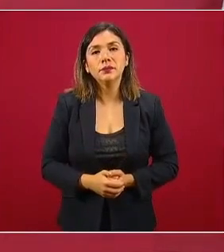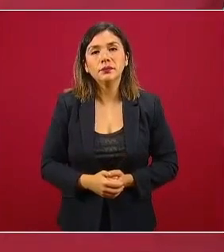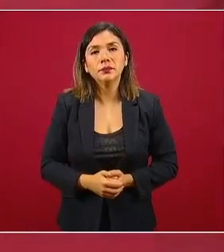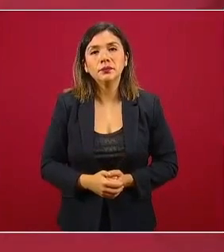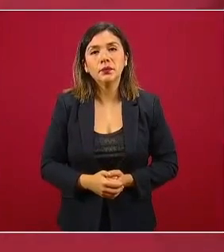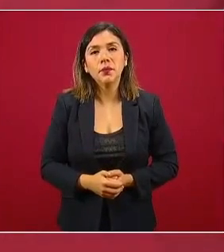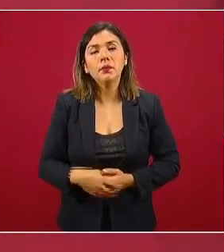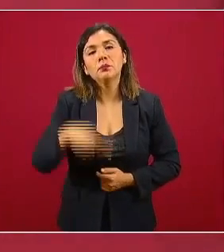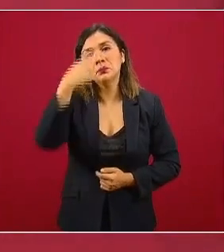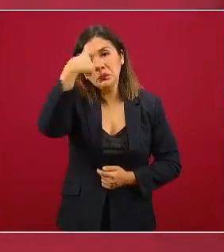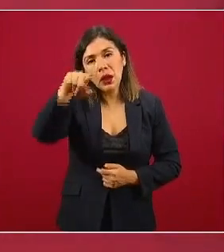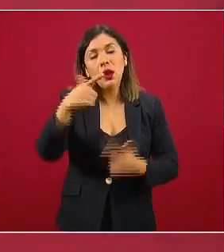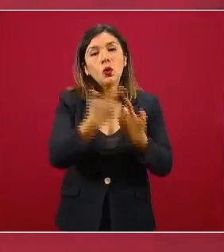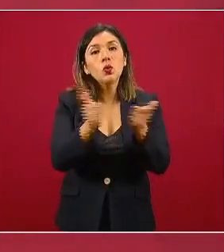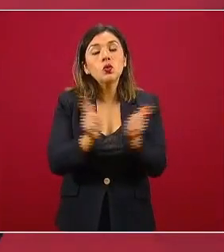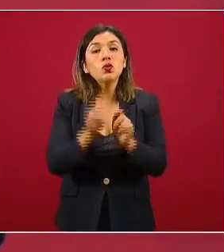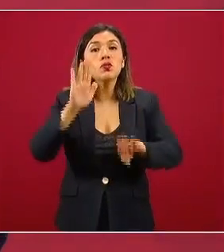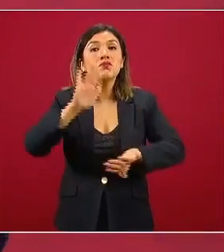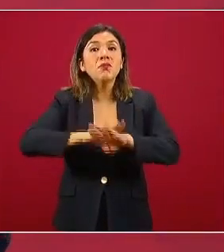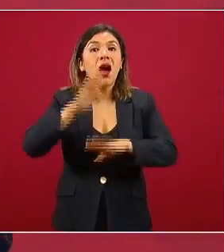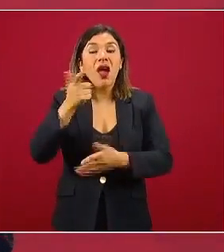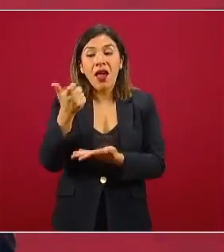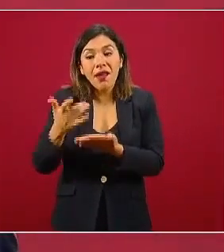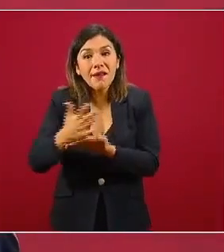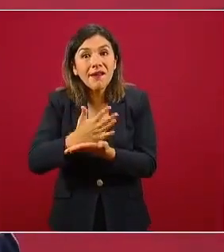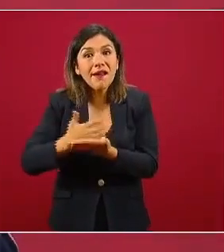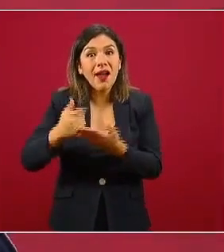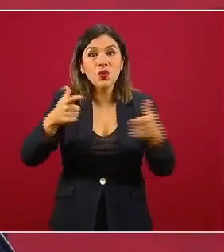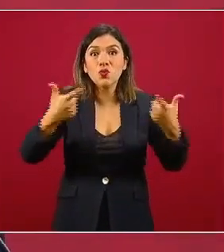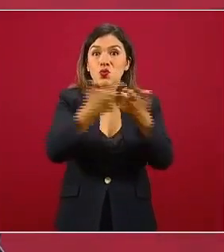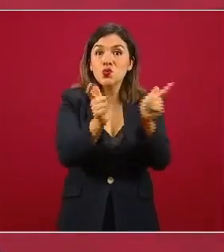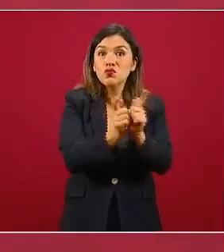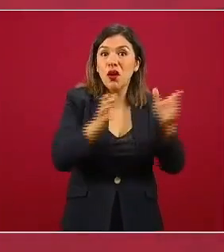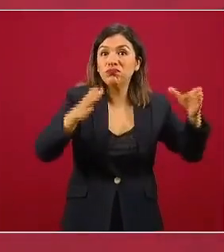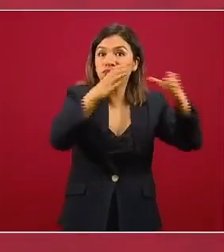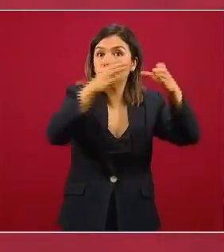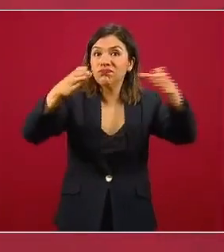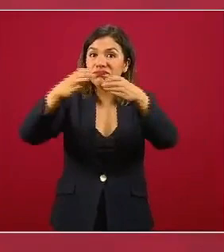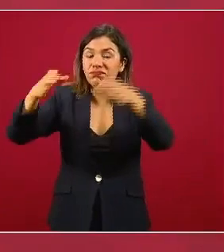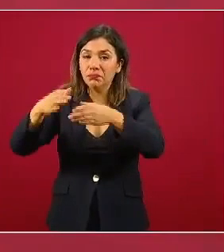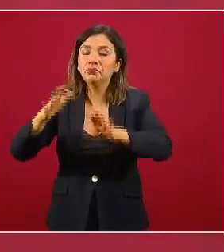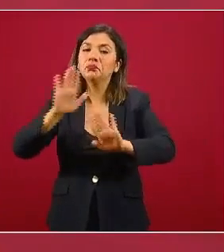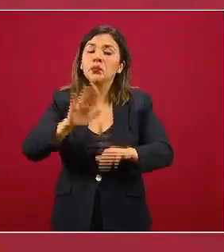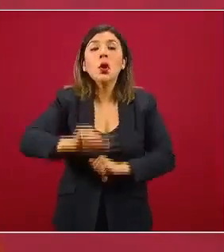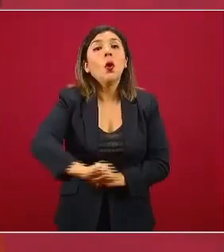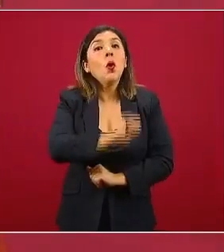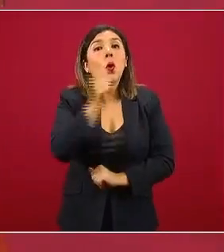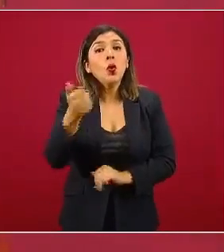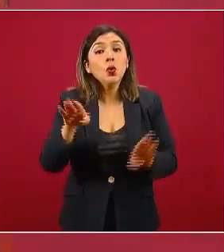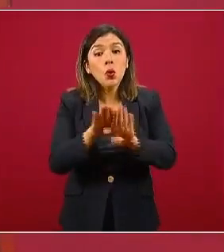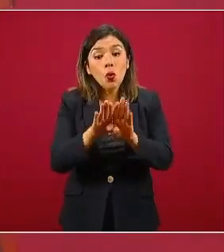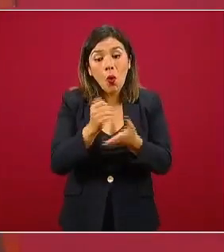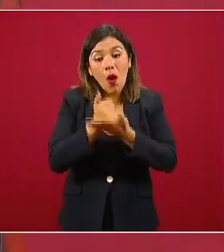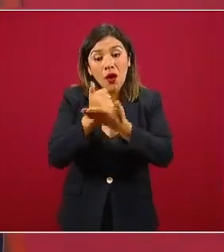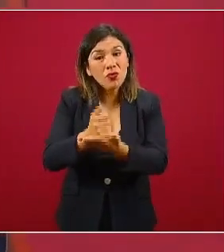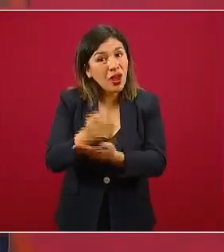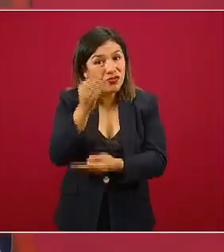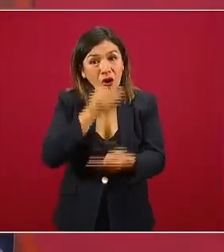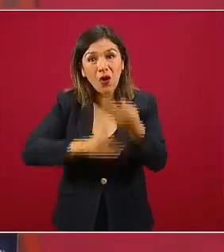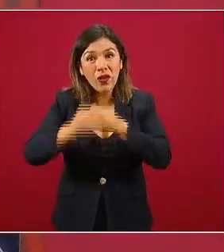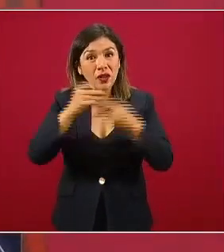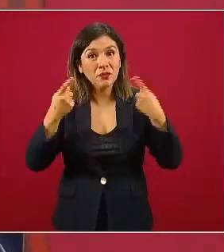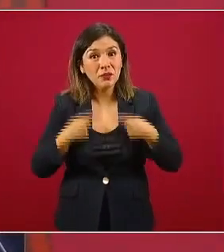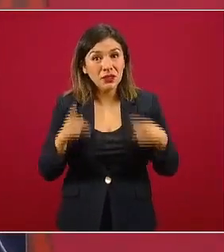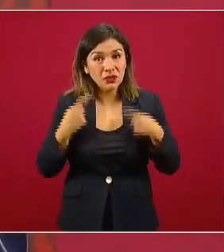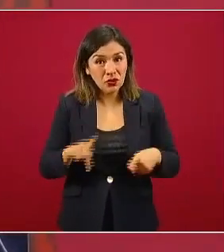a los sectores de más ingresos. Y otra manera de ayudar a todos